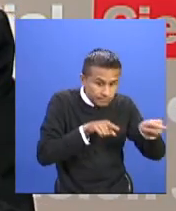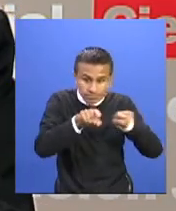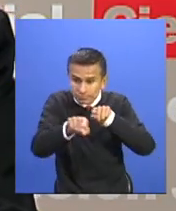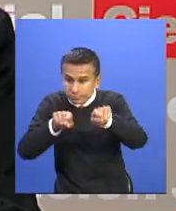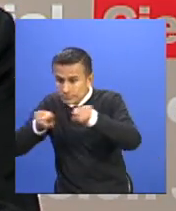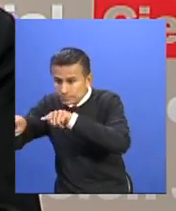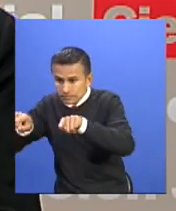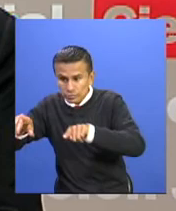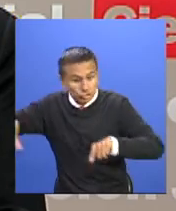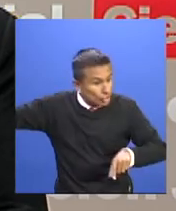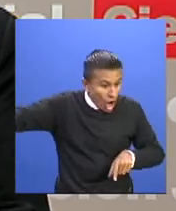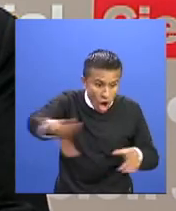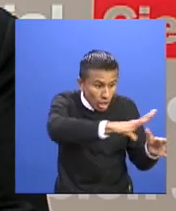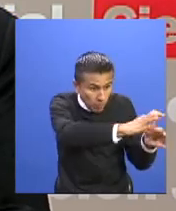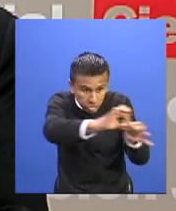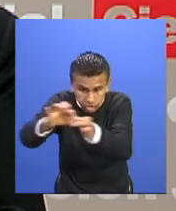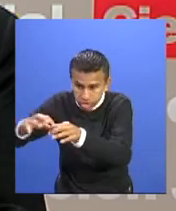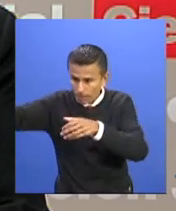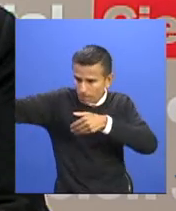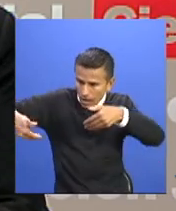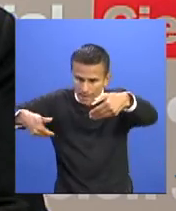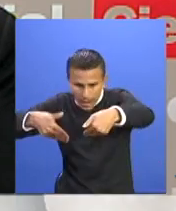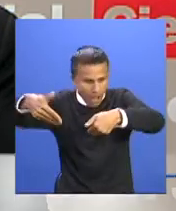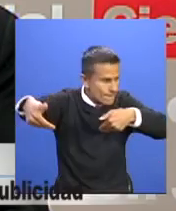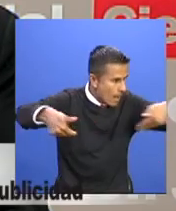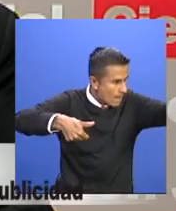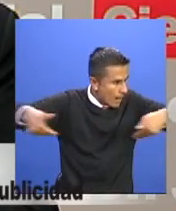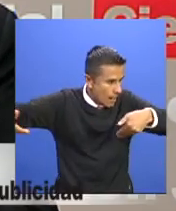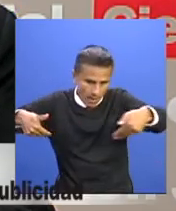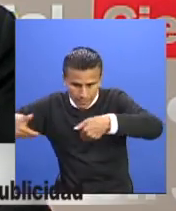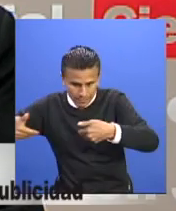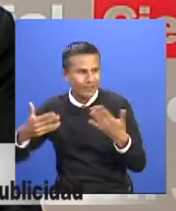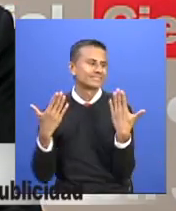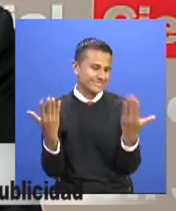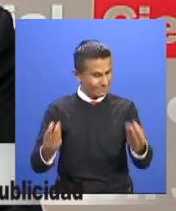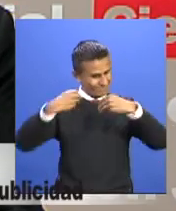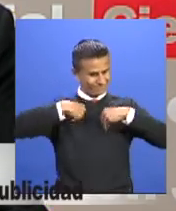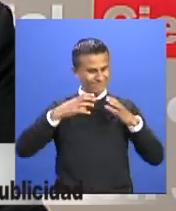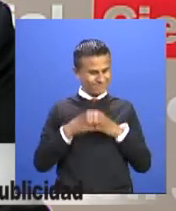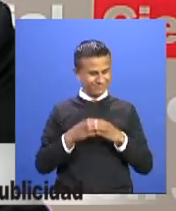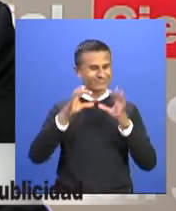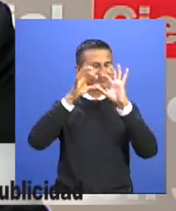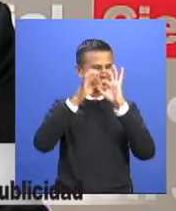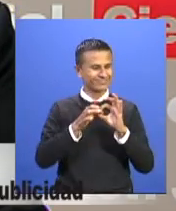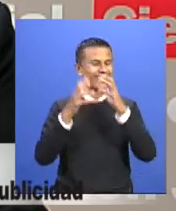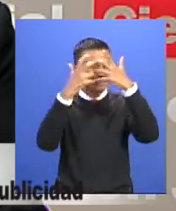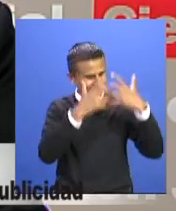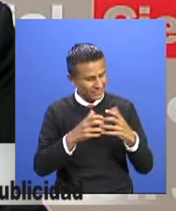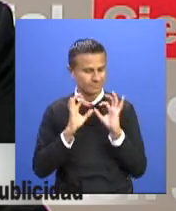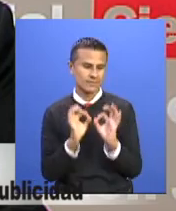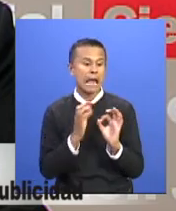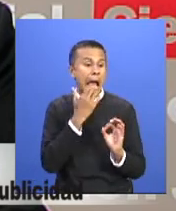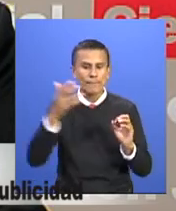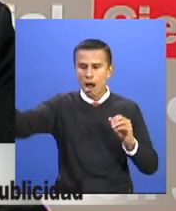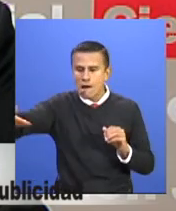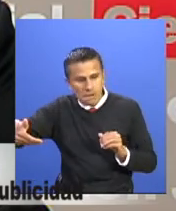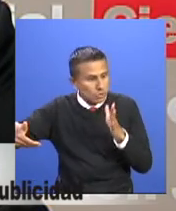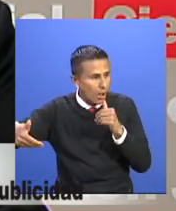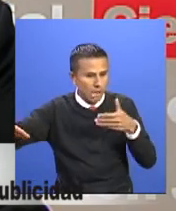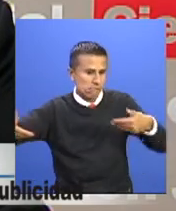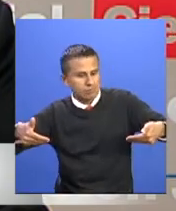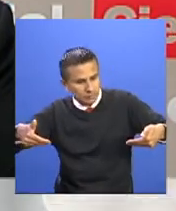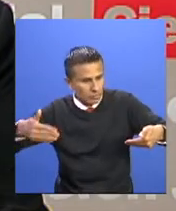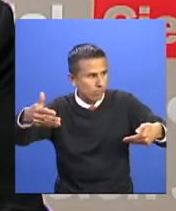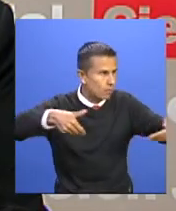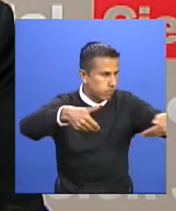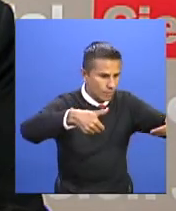uno pone su parte en el día a día. Está demostrado también que cuando falla alguna de las partes del sistema, falla